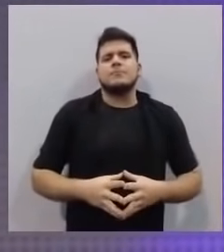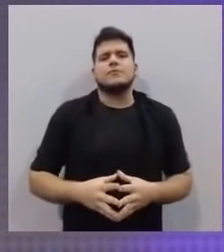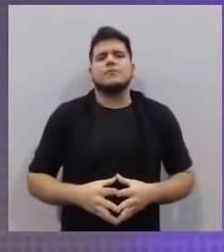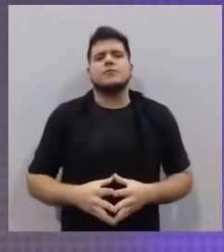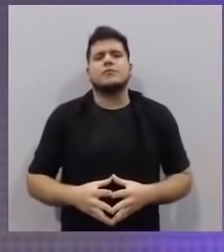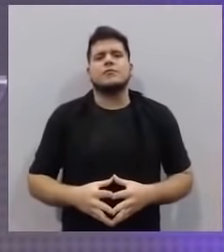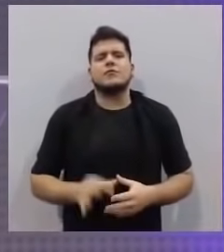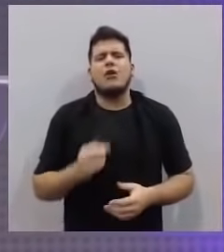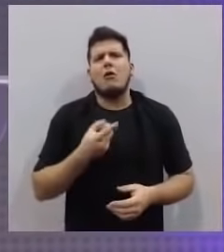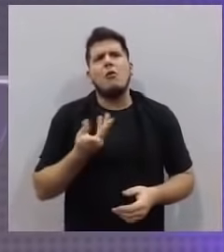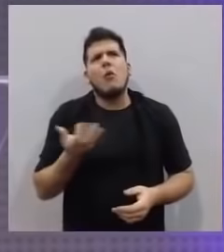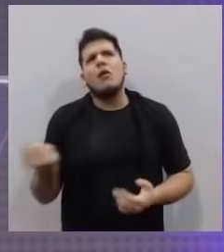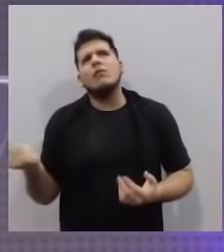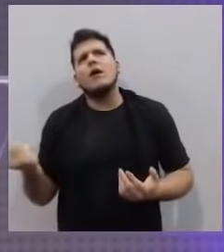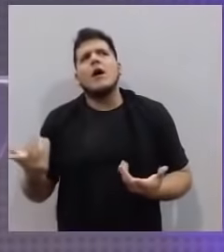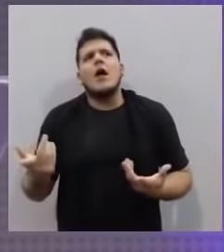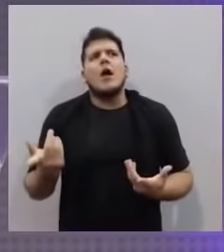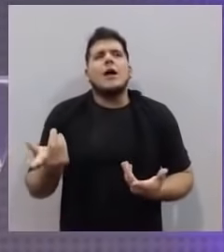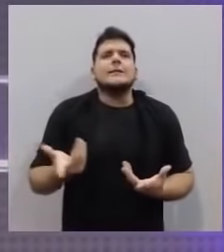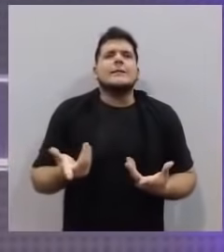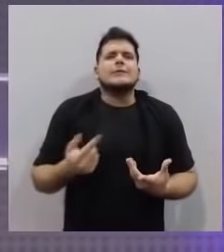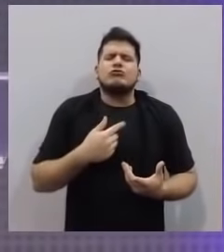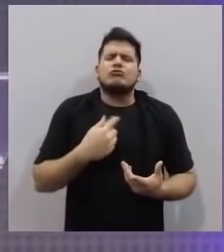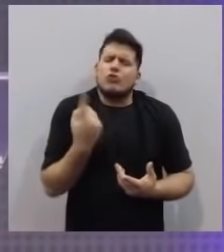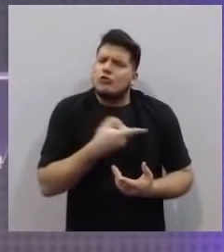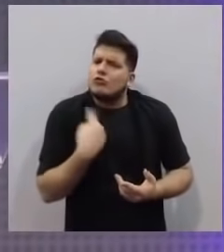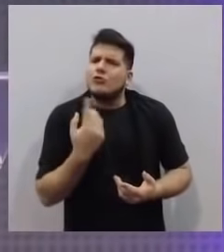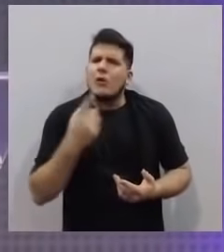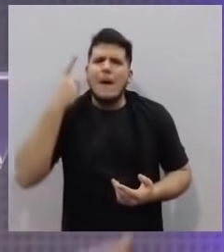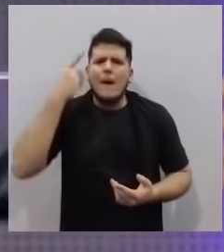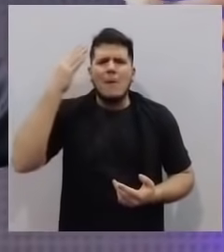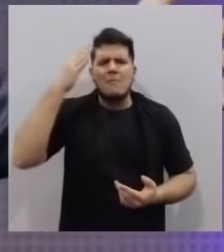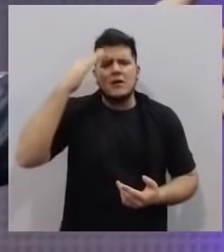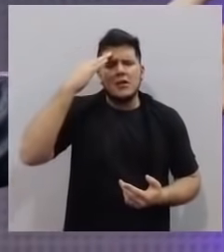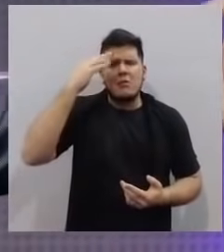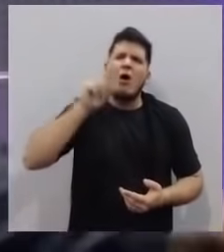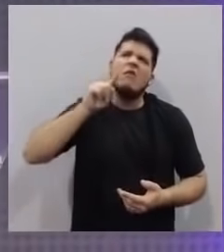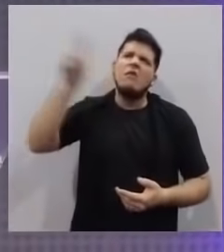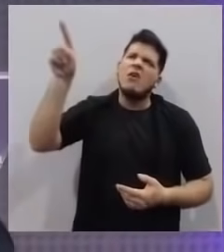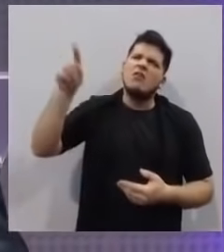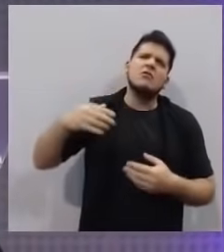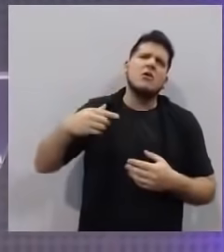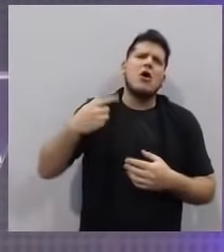señor siempre te he sido fiel y ni siquiera me ha dado un cabrito perdón señor